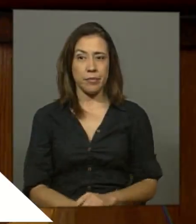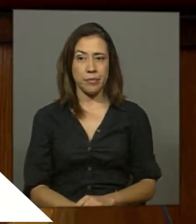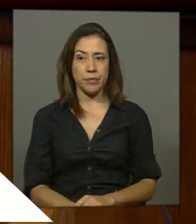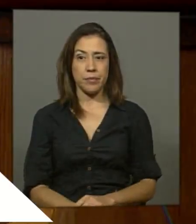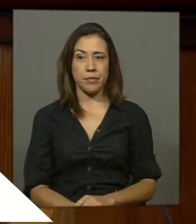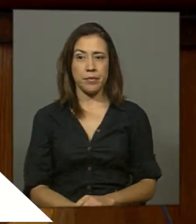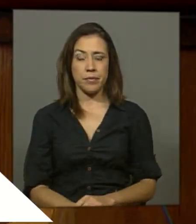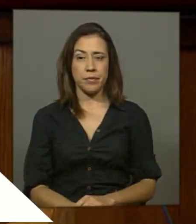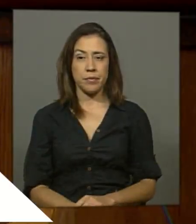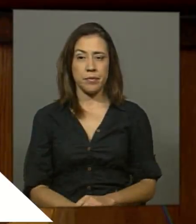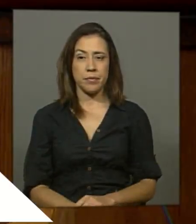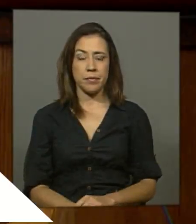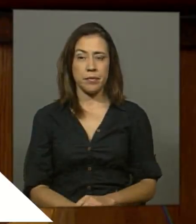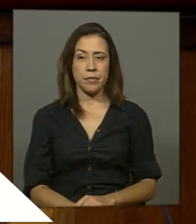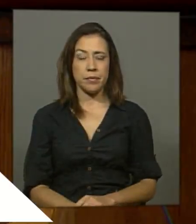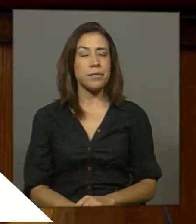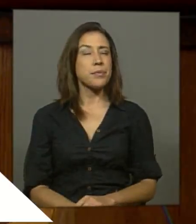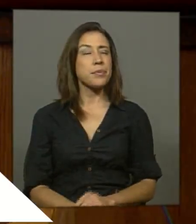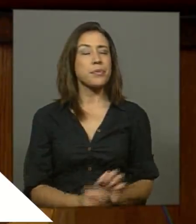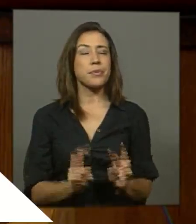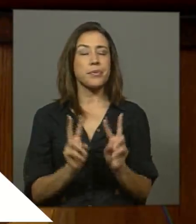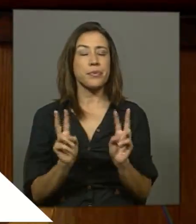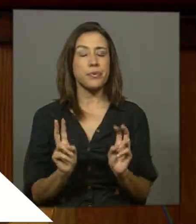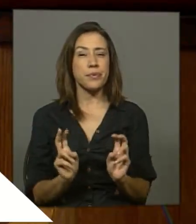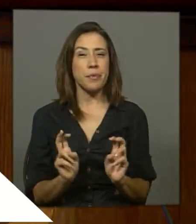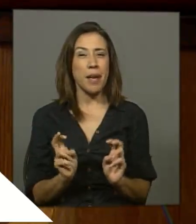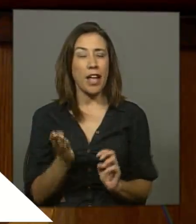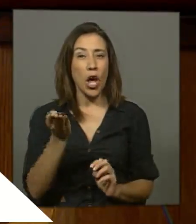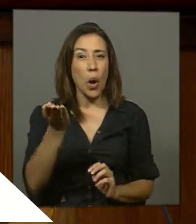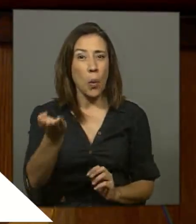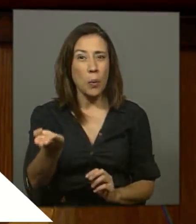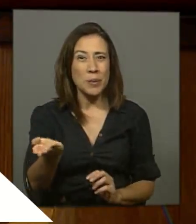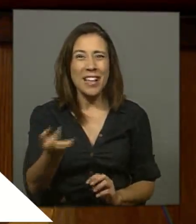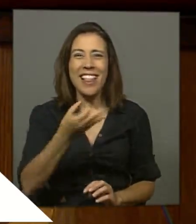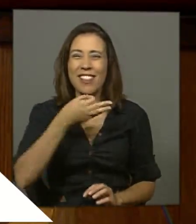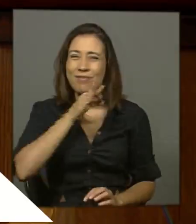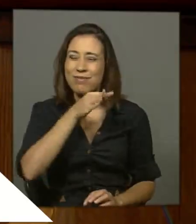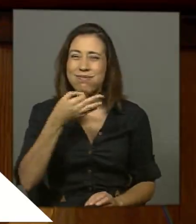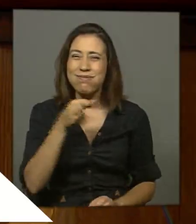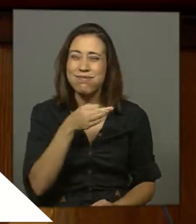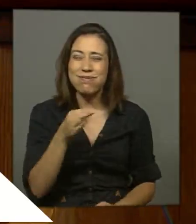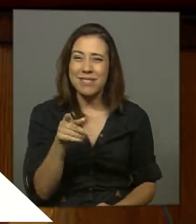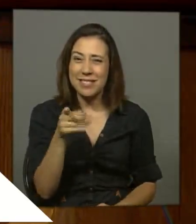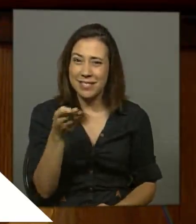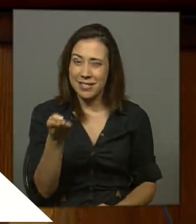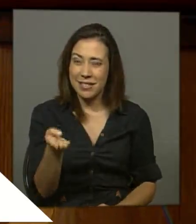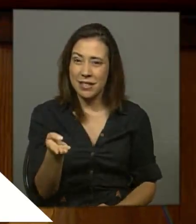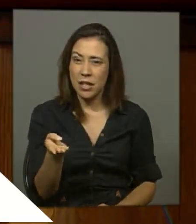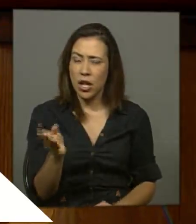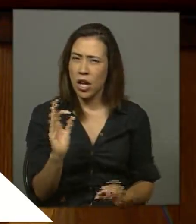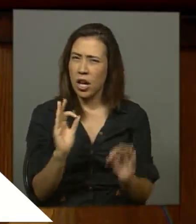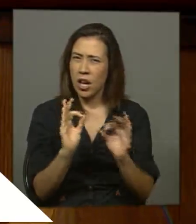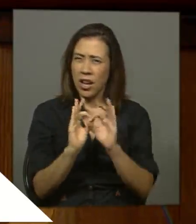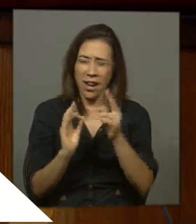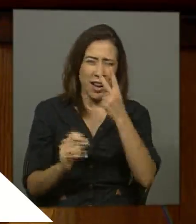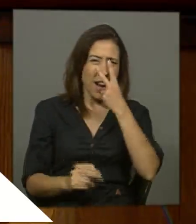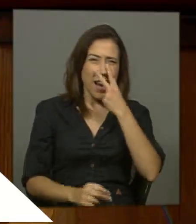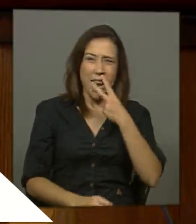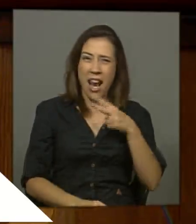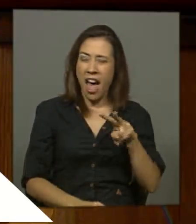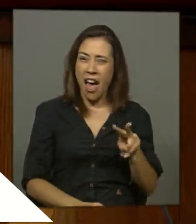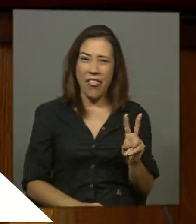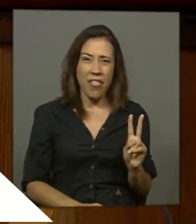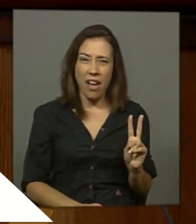bien el asunto del cual usted me está hablando nunca tuvo nada que ver